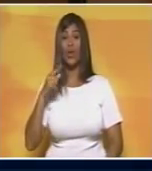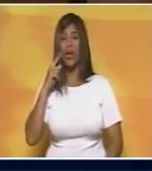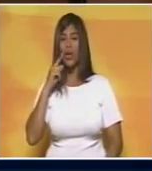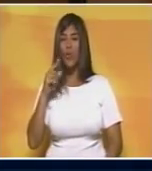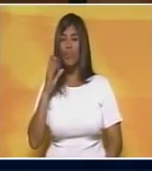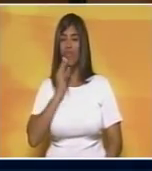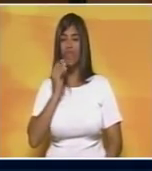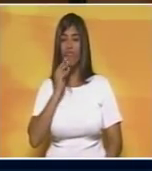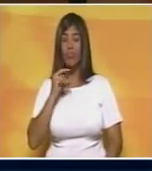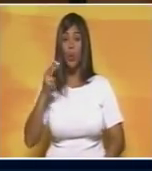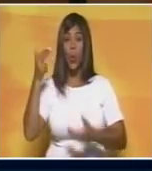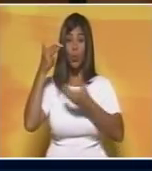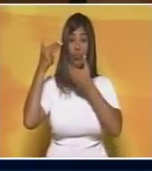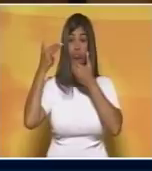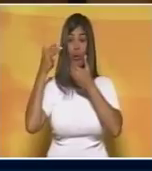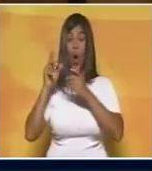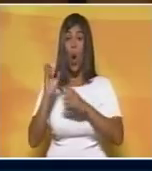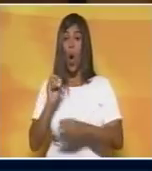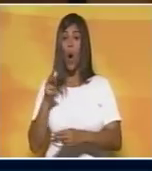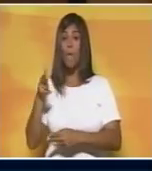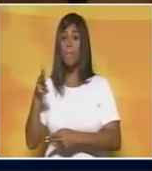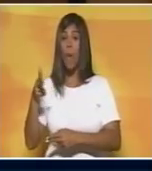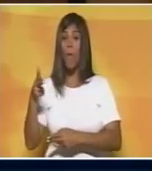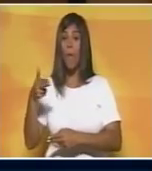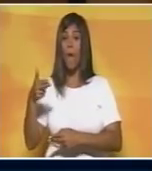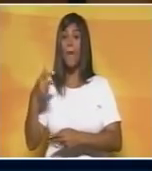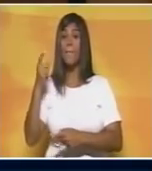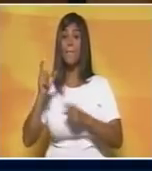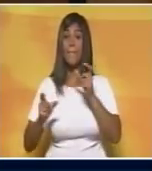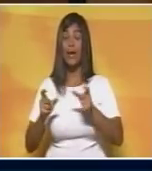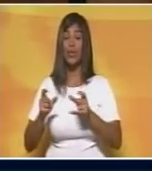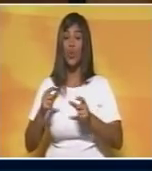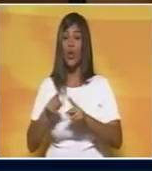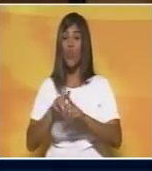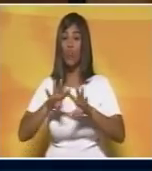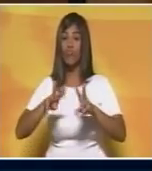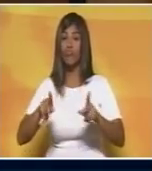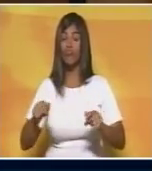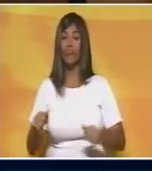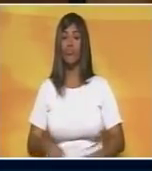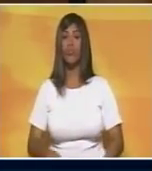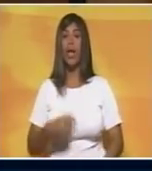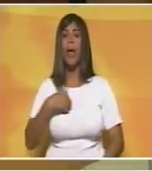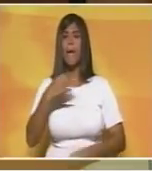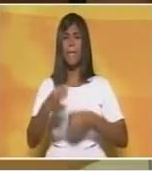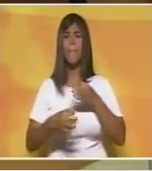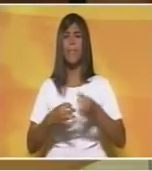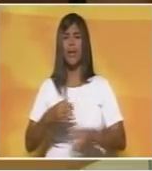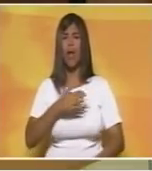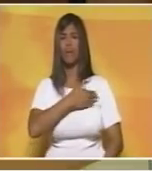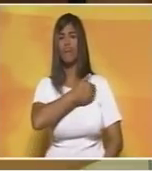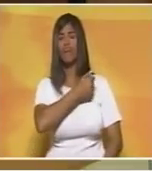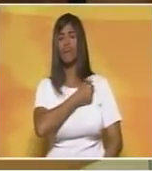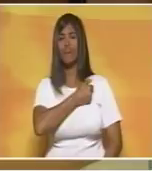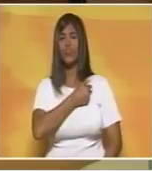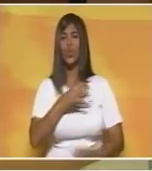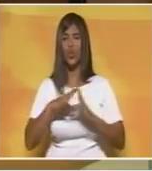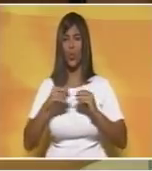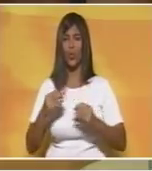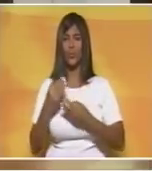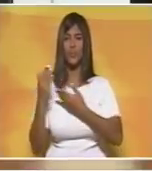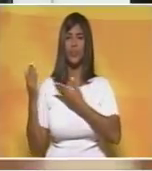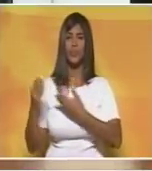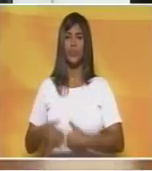al secuestro y al sicariato de personas que primeramente extorsionaba. Pero dejemos que sea el comisario Douglas Rico quien nos dé más